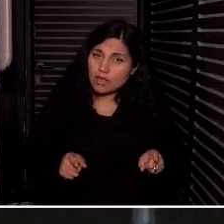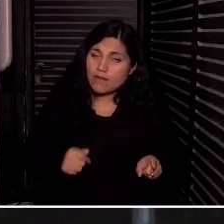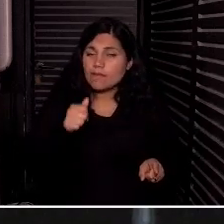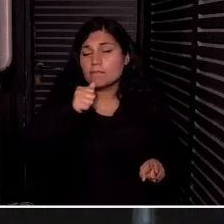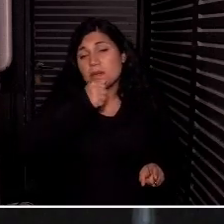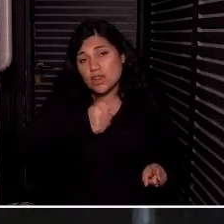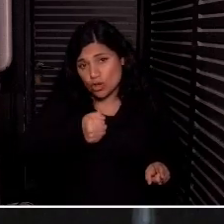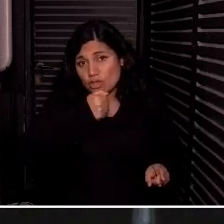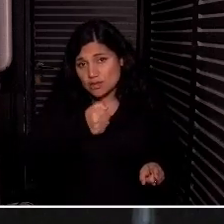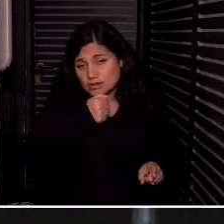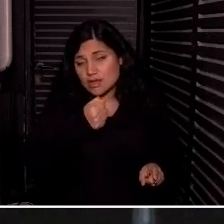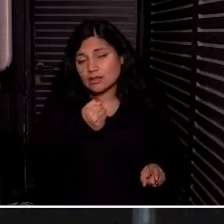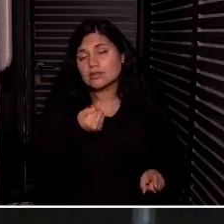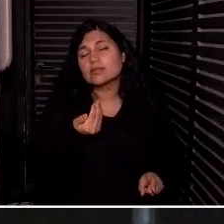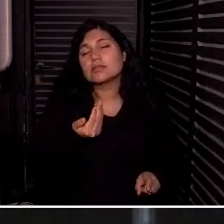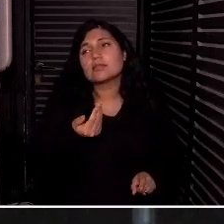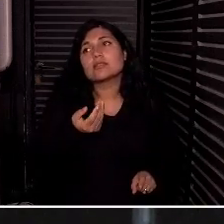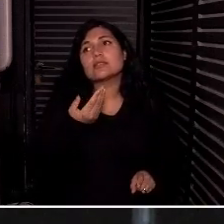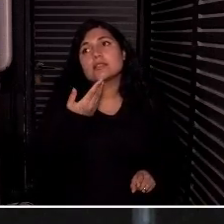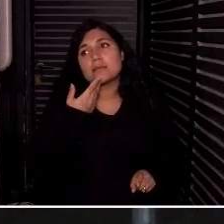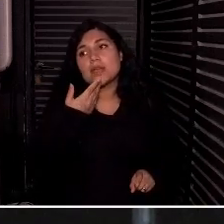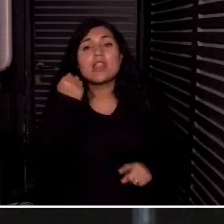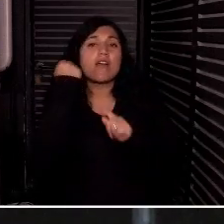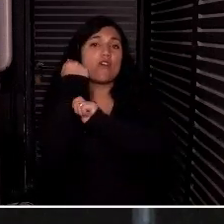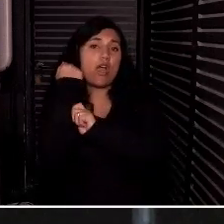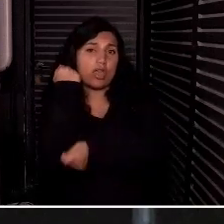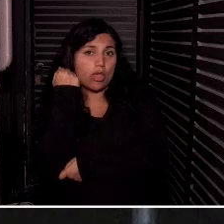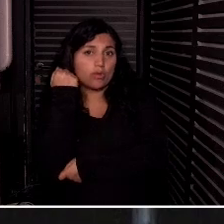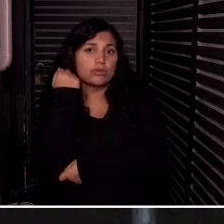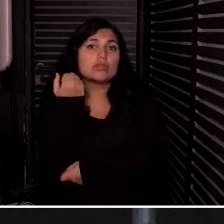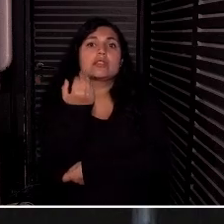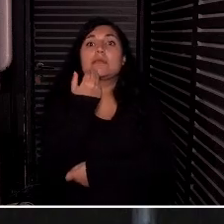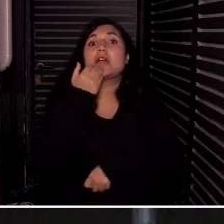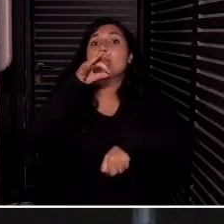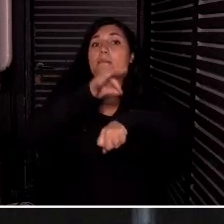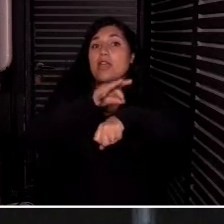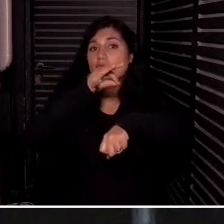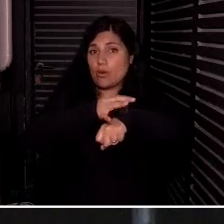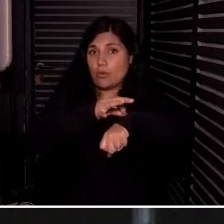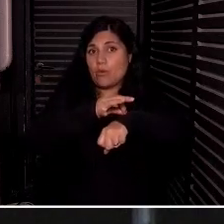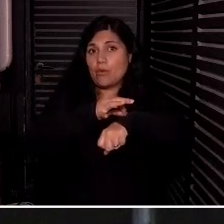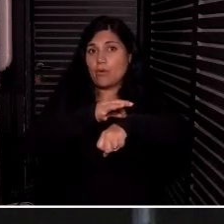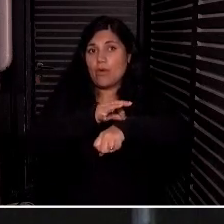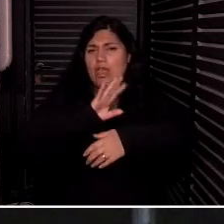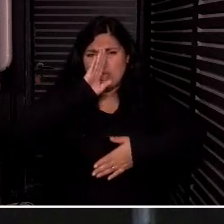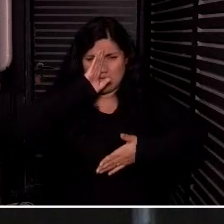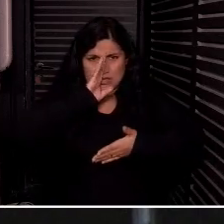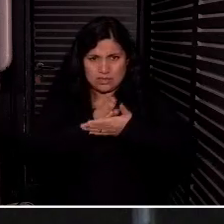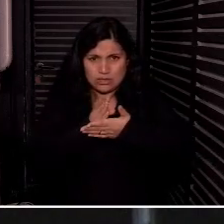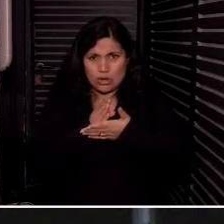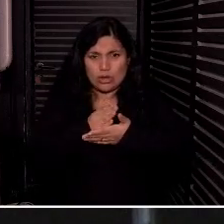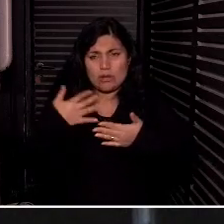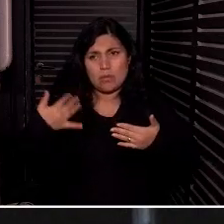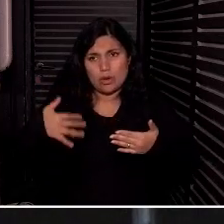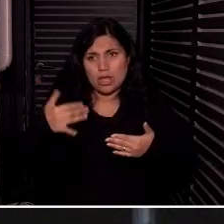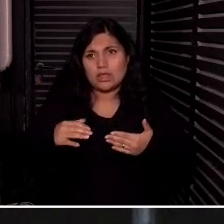periodistas eh No solamente con respecto a los abogados sino también a los médicos Ya ustedes saben las decisiones que tienen el ejercicio de las carreras